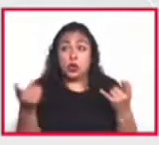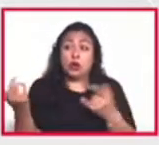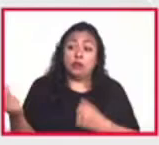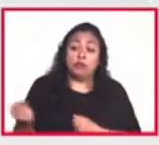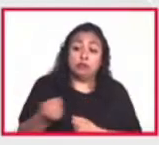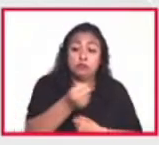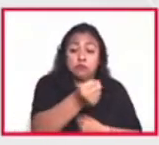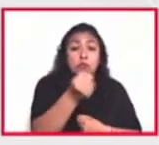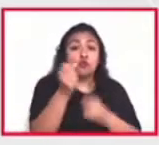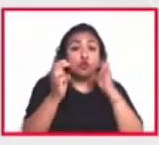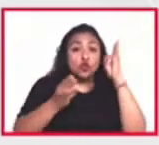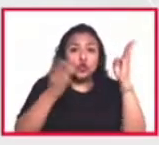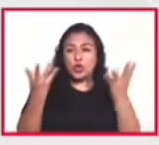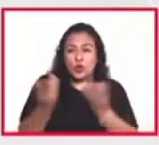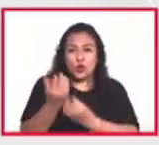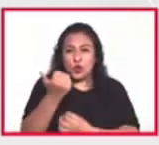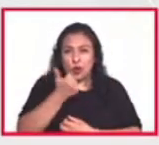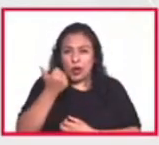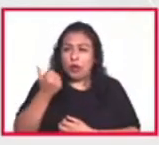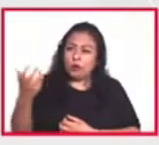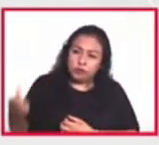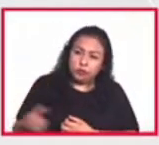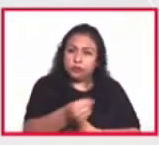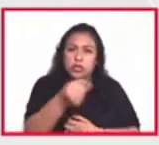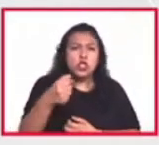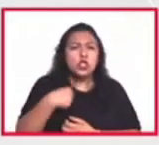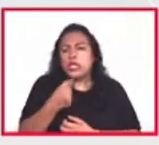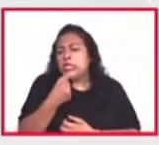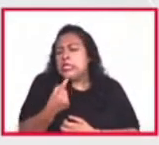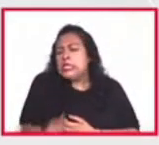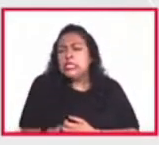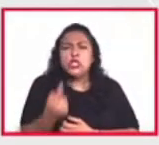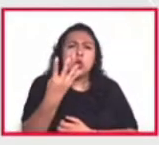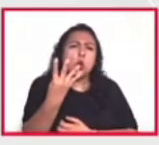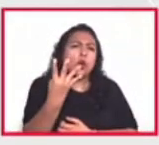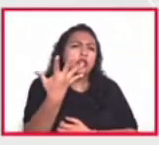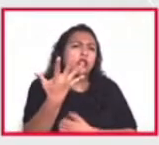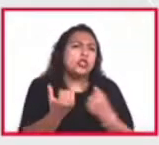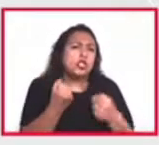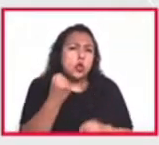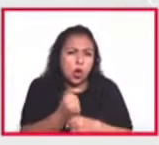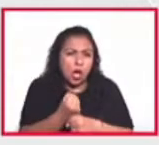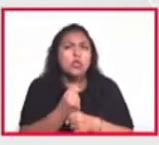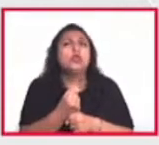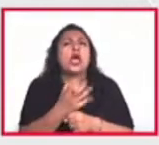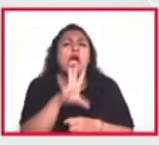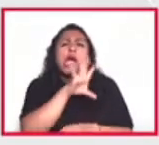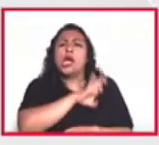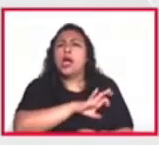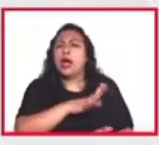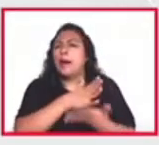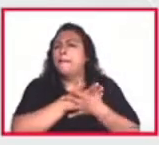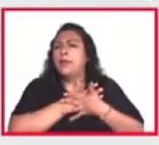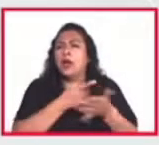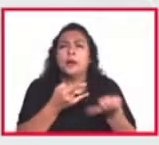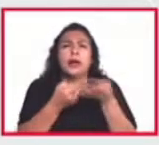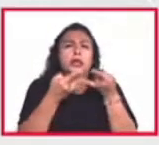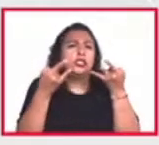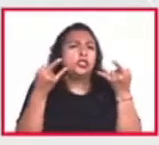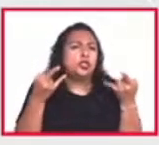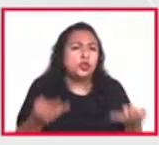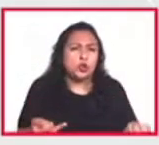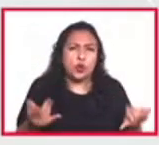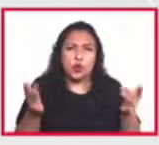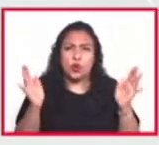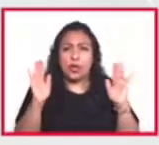alumnos, ¿no? Entonces yo desde muy niño, ahora sí que desde los 4 o 5 años, ya tenía una pasión por la historia, en particular la